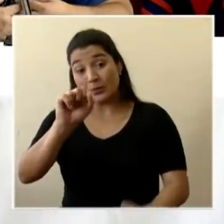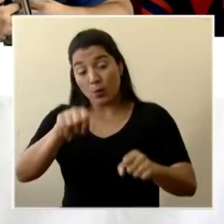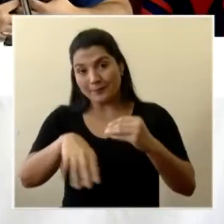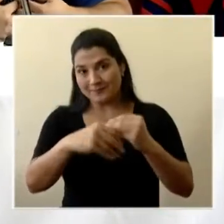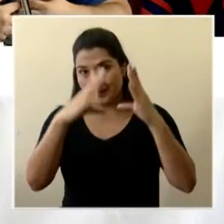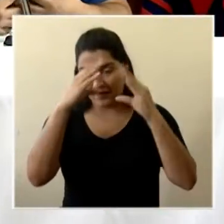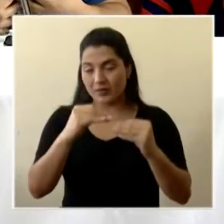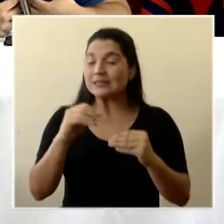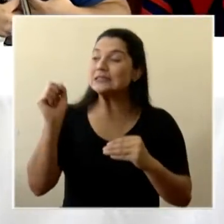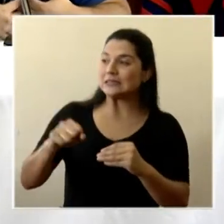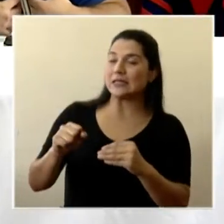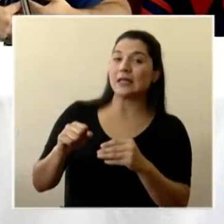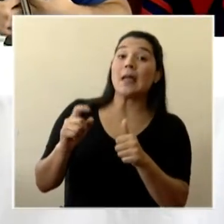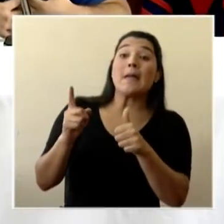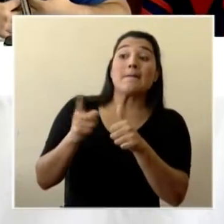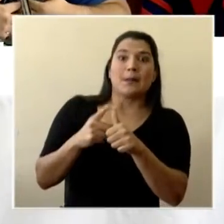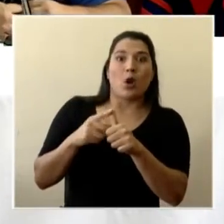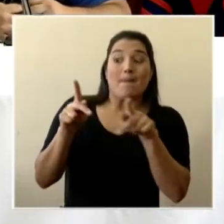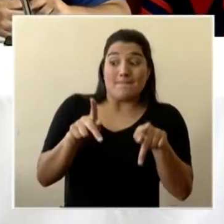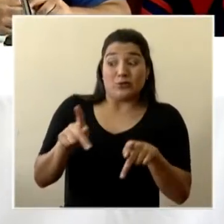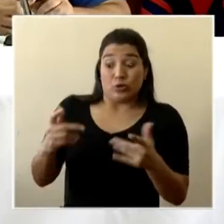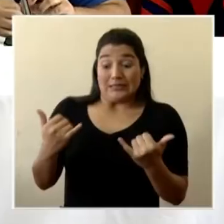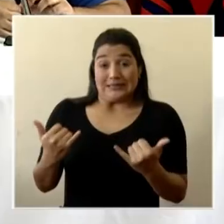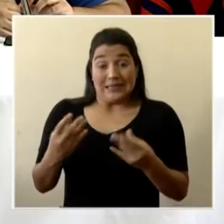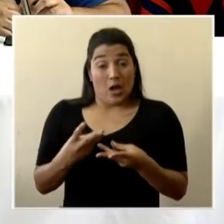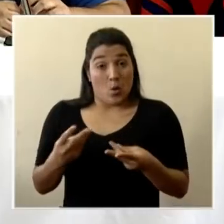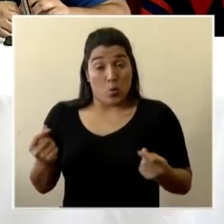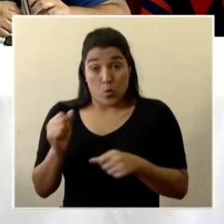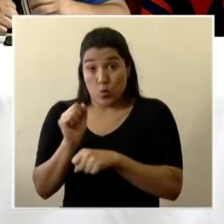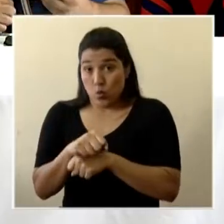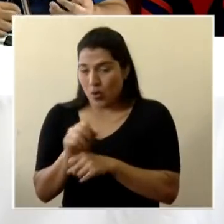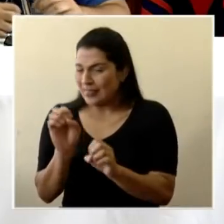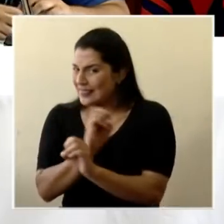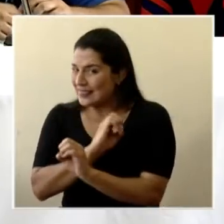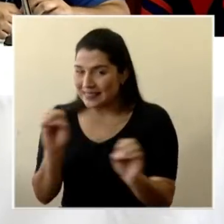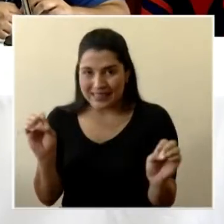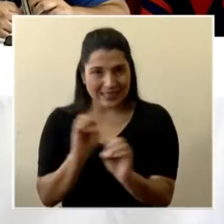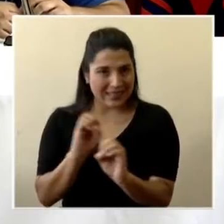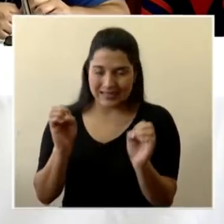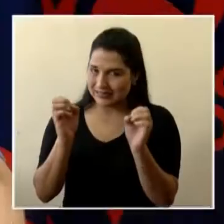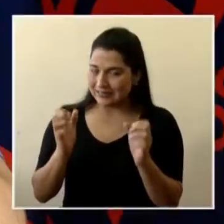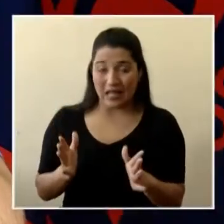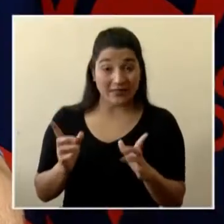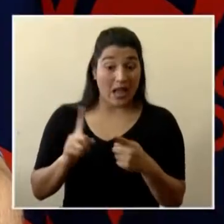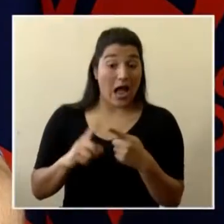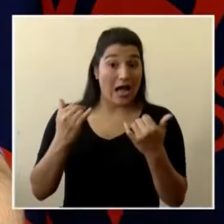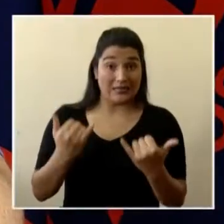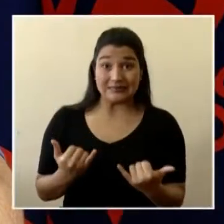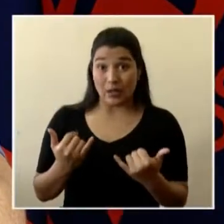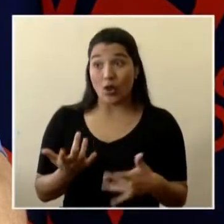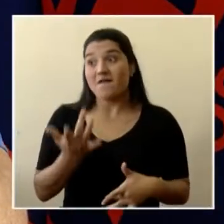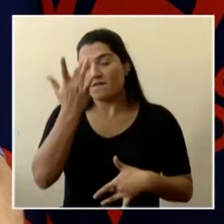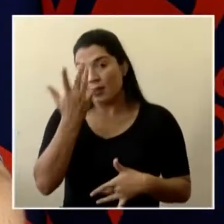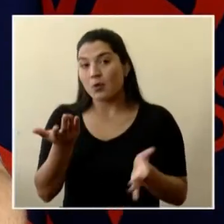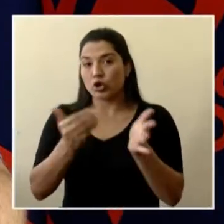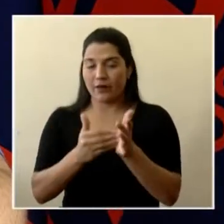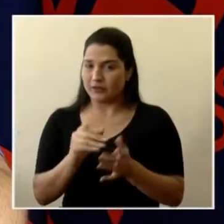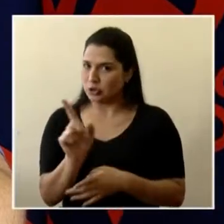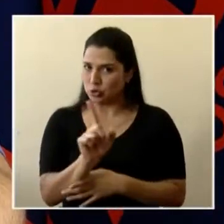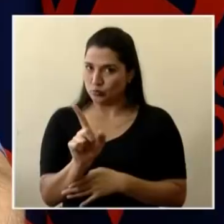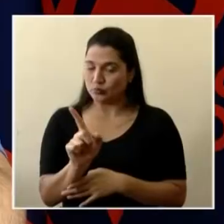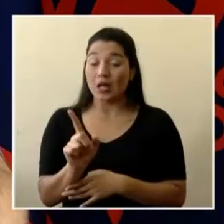Primero, de los casos que tenemos actualmente recuperados, en ninguno nos consta de momento que haya una reinfección. Por